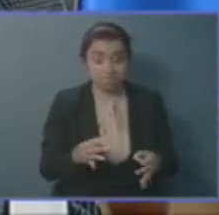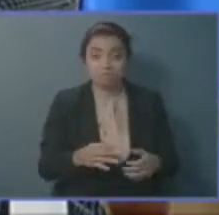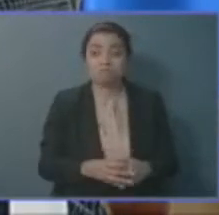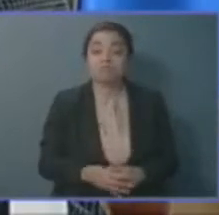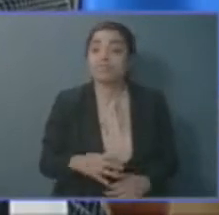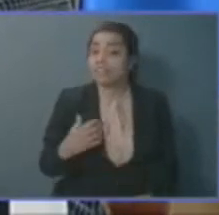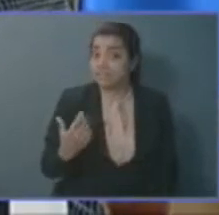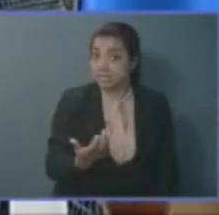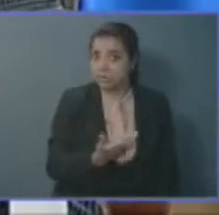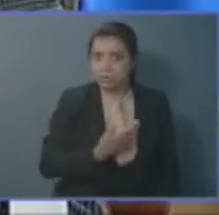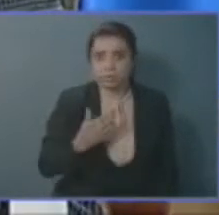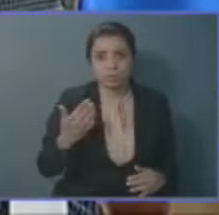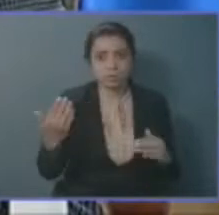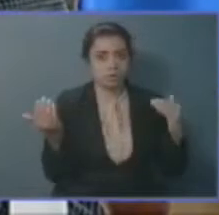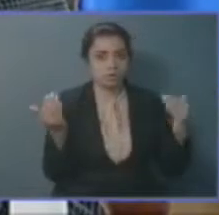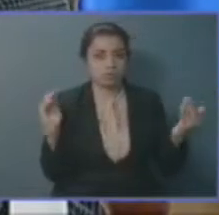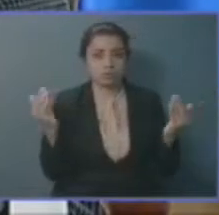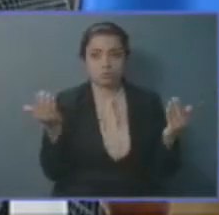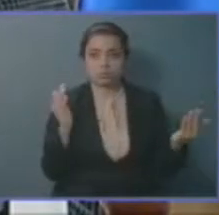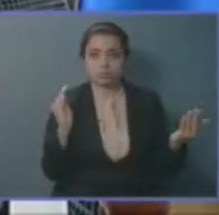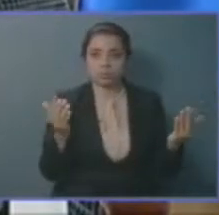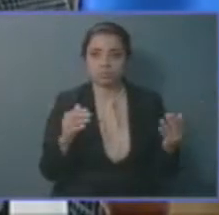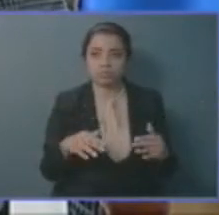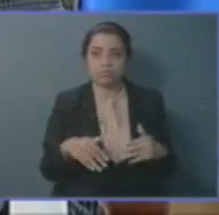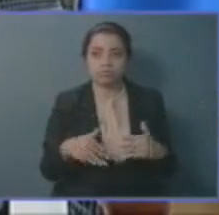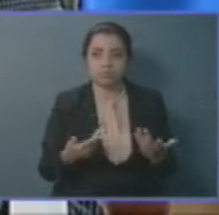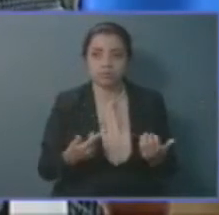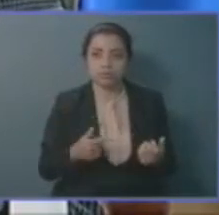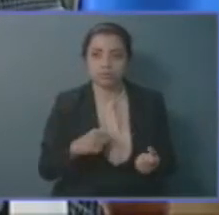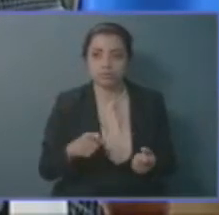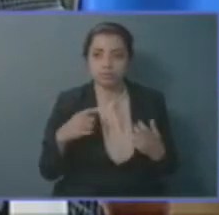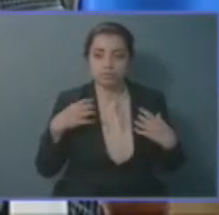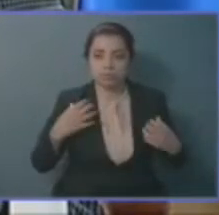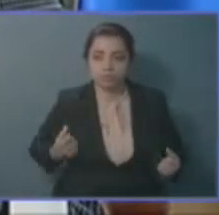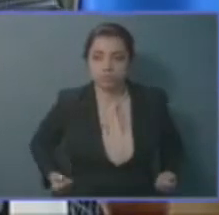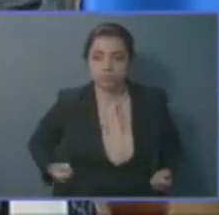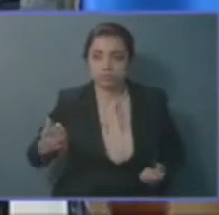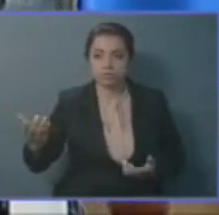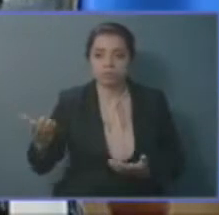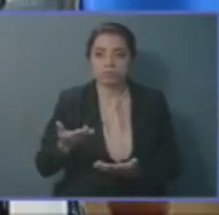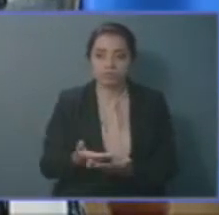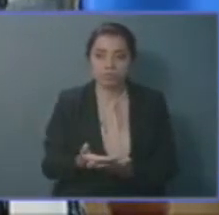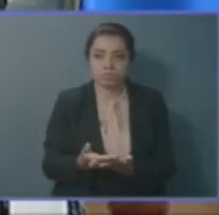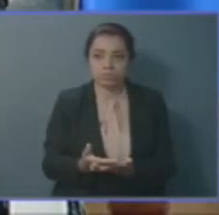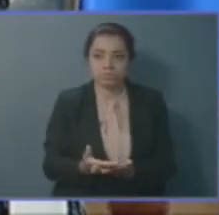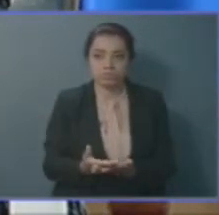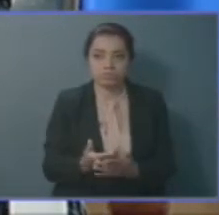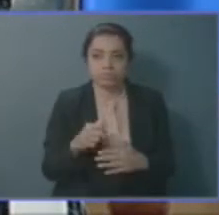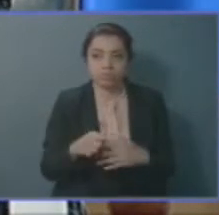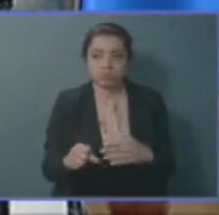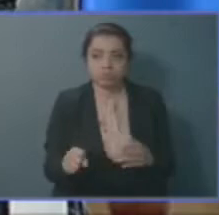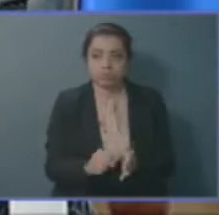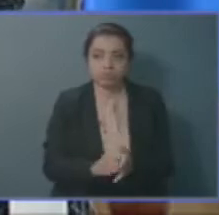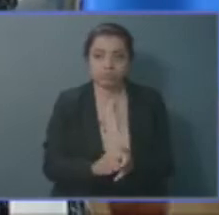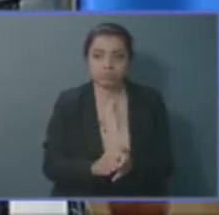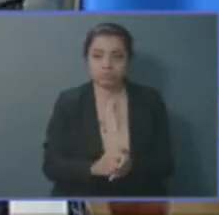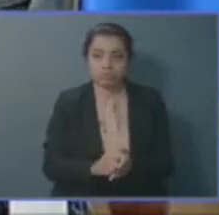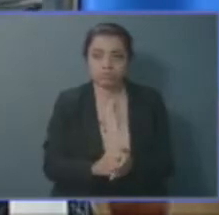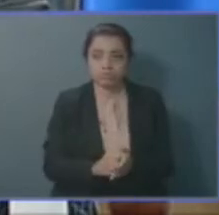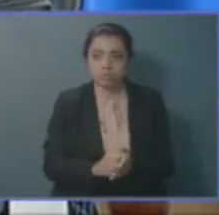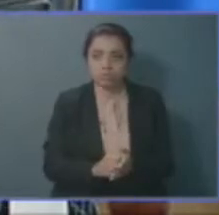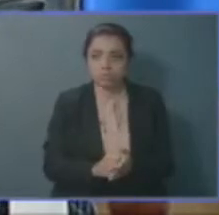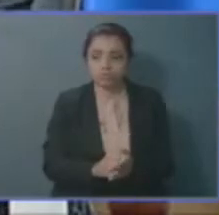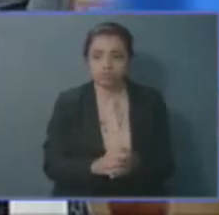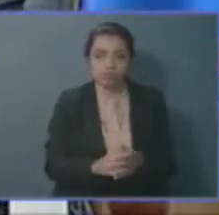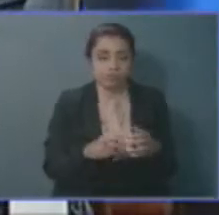nosotros comparamos lo que el Ejecutivo propuso con lo que la Asamblea consensó con